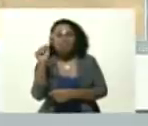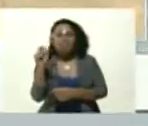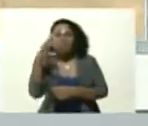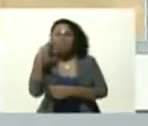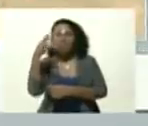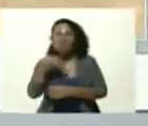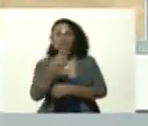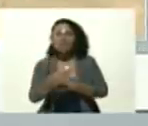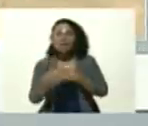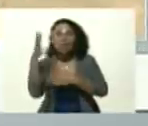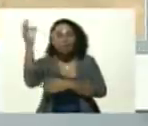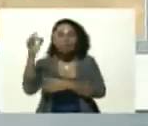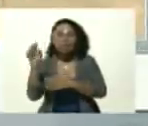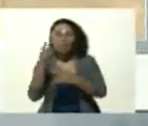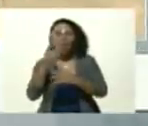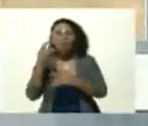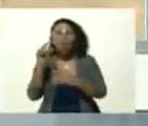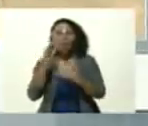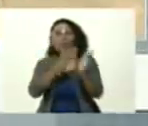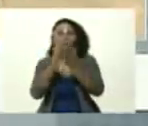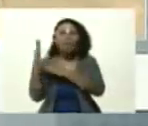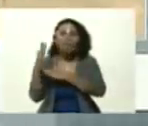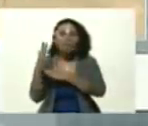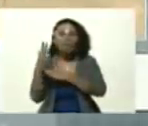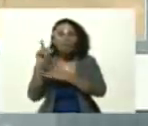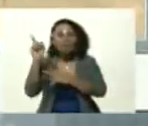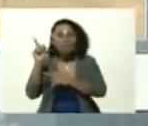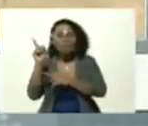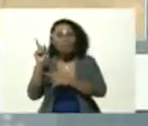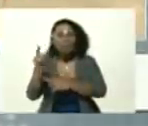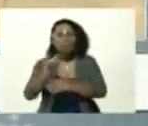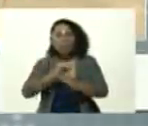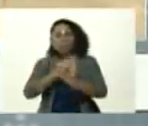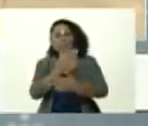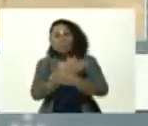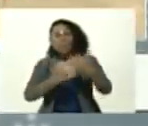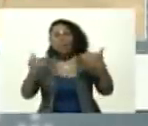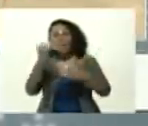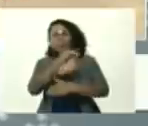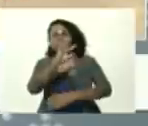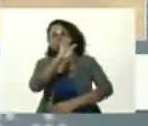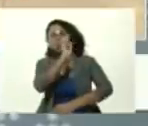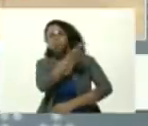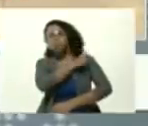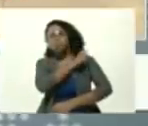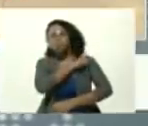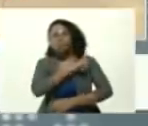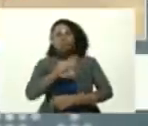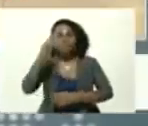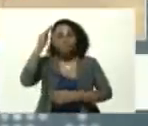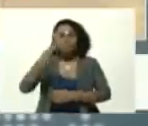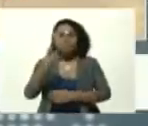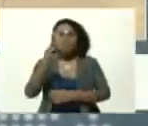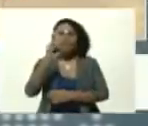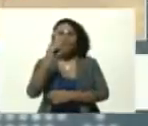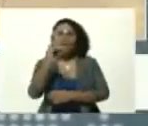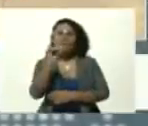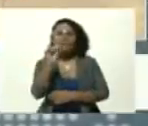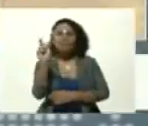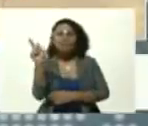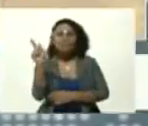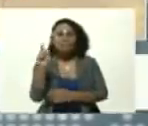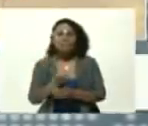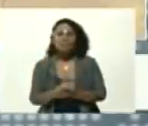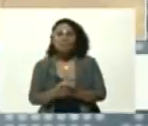Comunal Villas del Socorro. Allá está el mayor general José Moreno, comandante de la Red y los Andes,